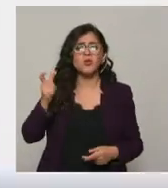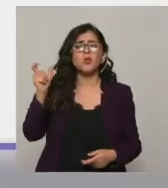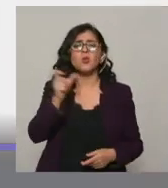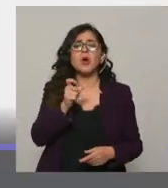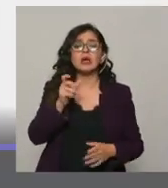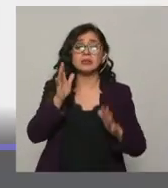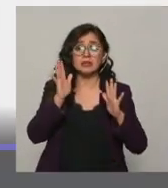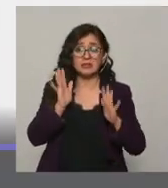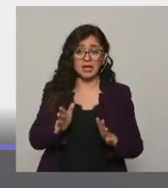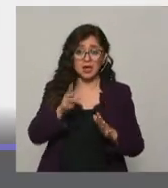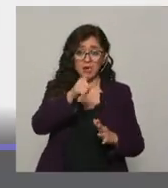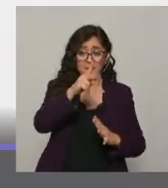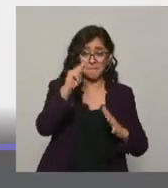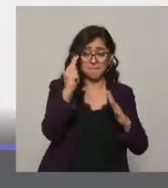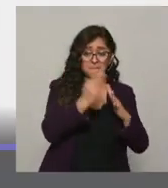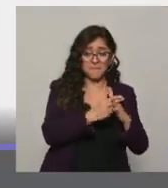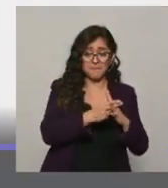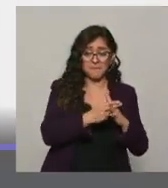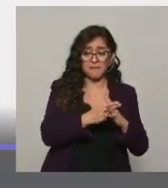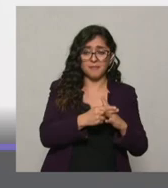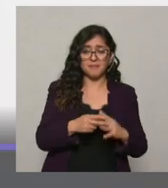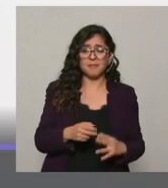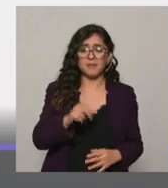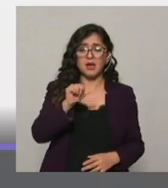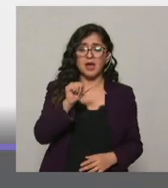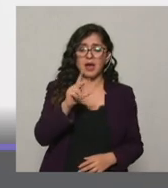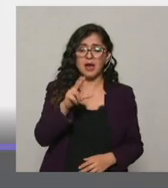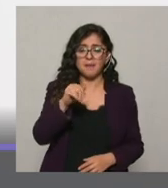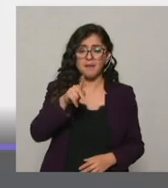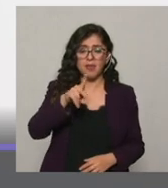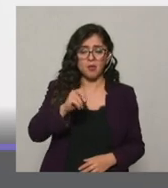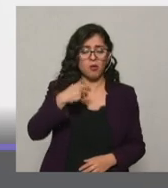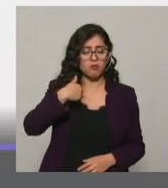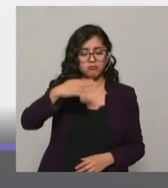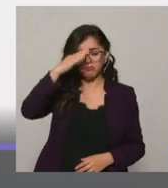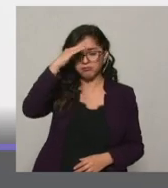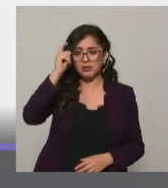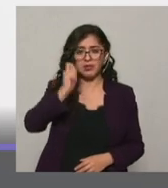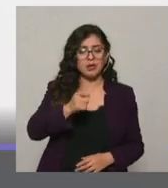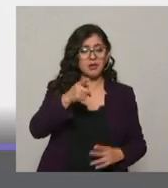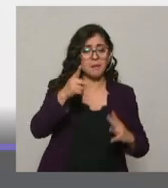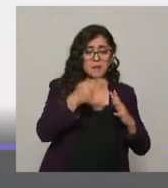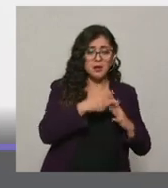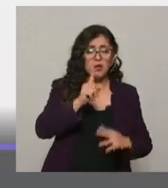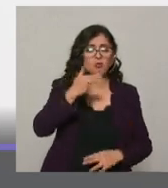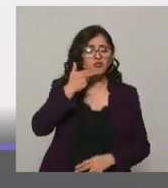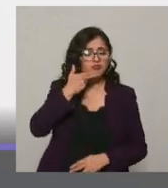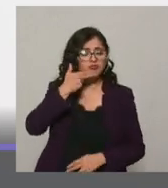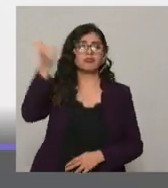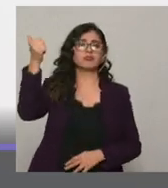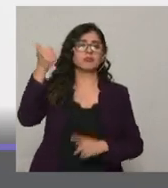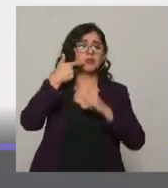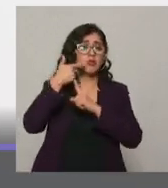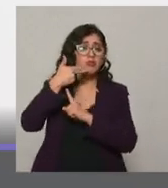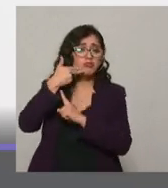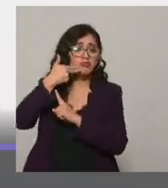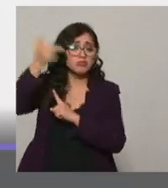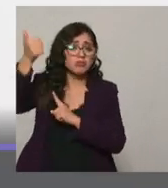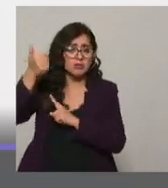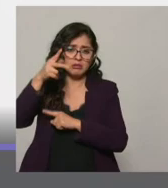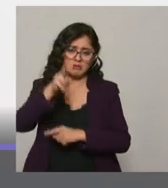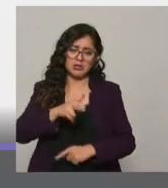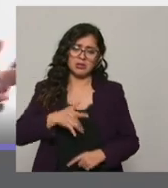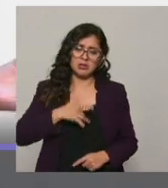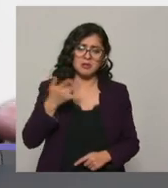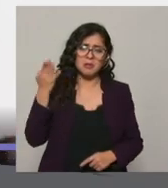cuando se da el suicidio de Armando, a mí me Vega dolió, Gil. sí. A mí me dolió porque yo crecí con esa música y yo